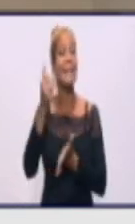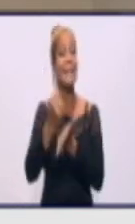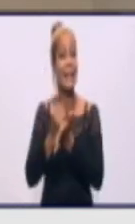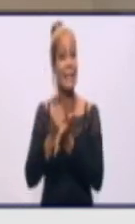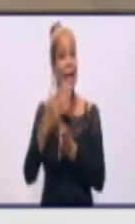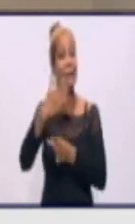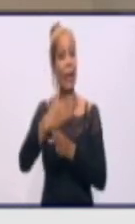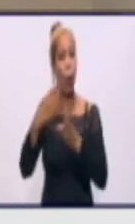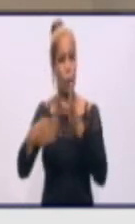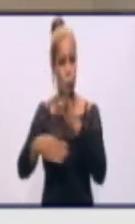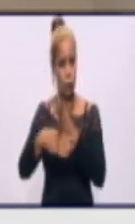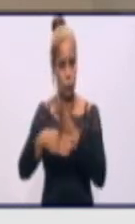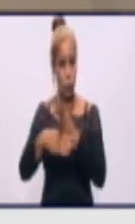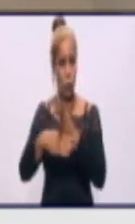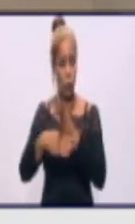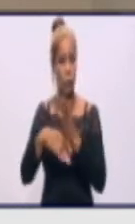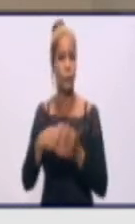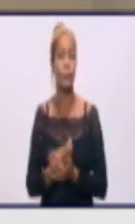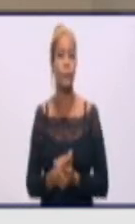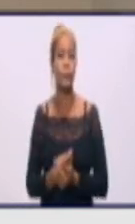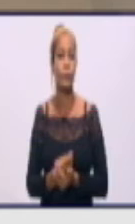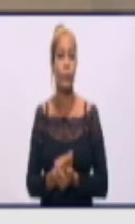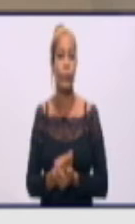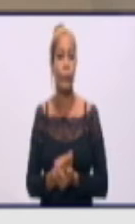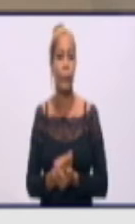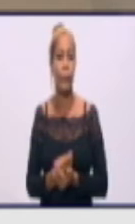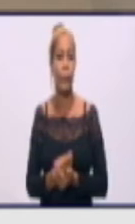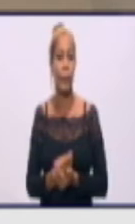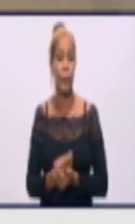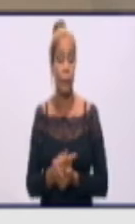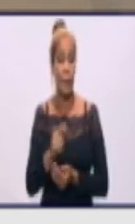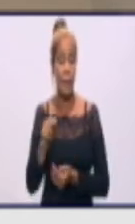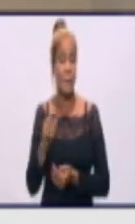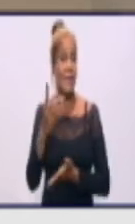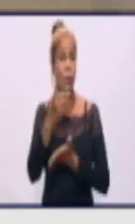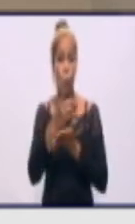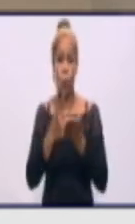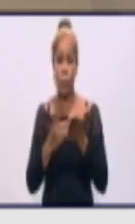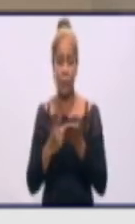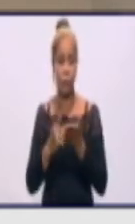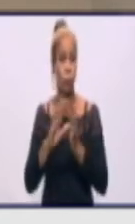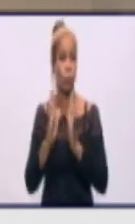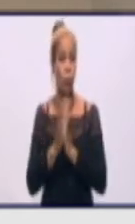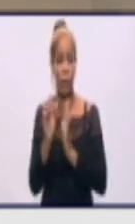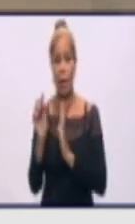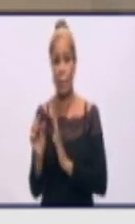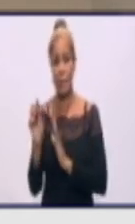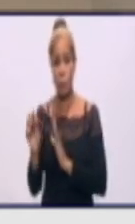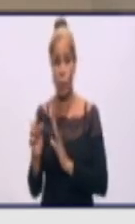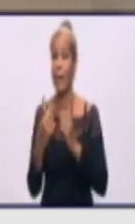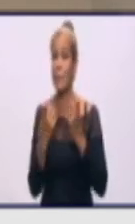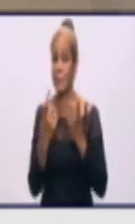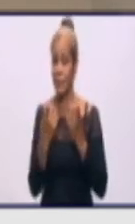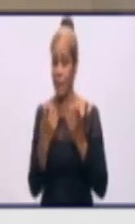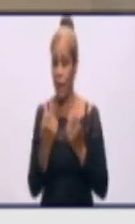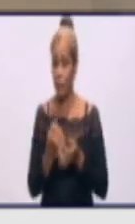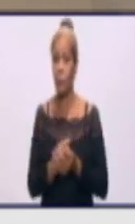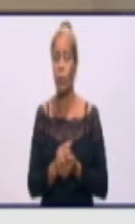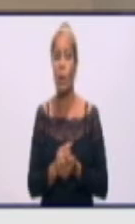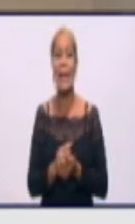sea, el documento para el cual toda persona necesita obligatoriamente para realizar alguna acción constructiva,